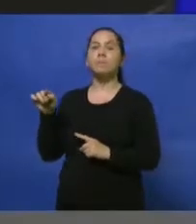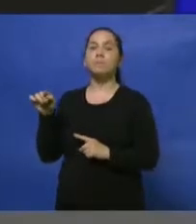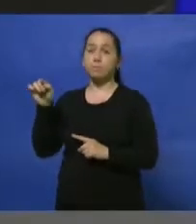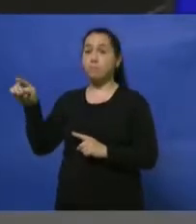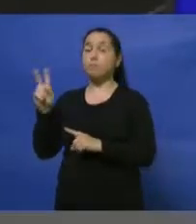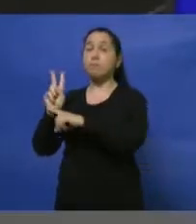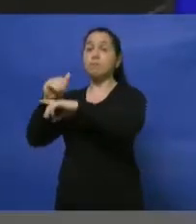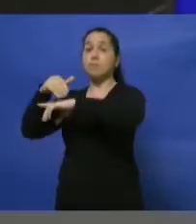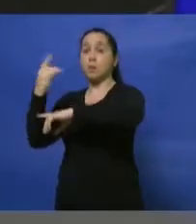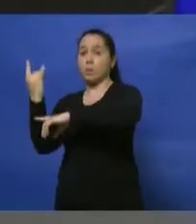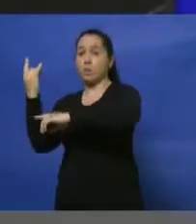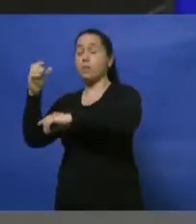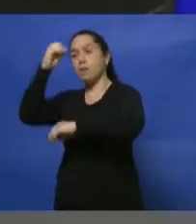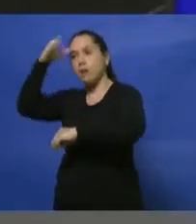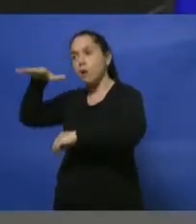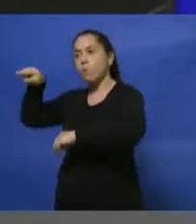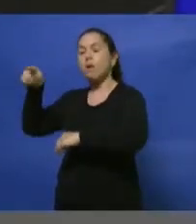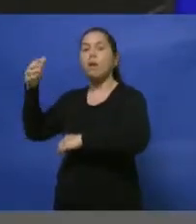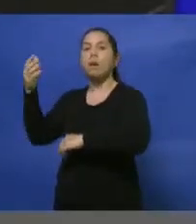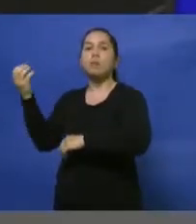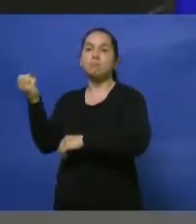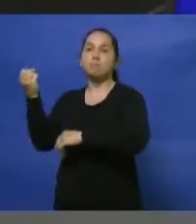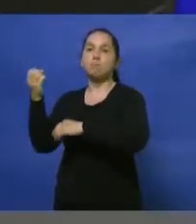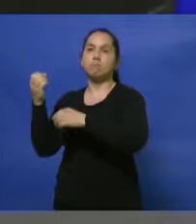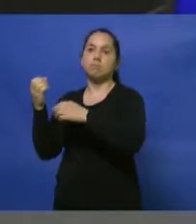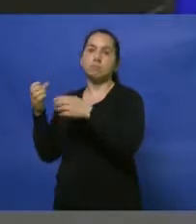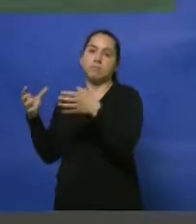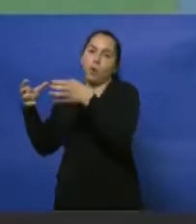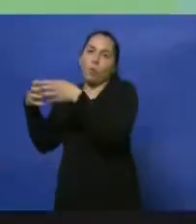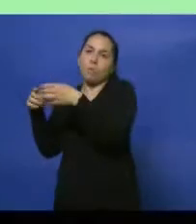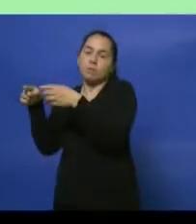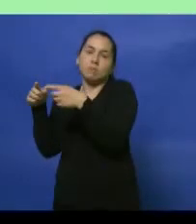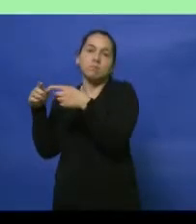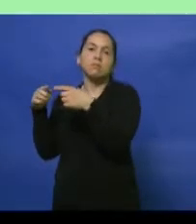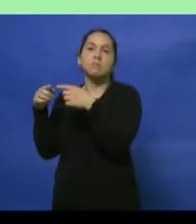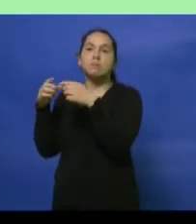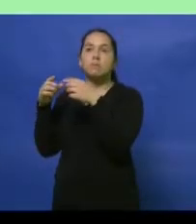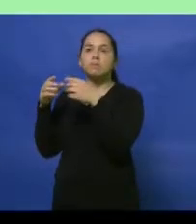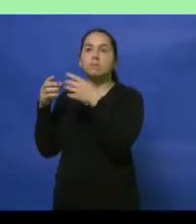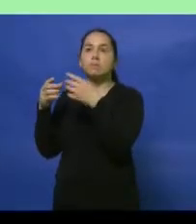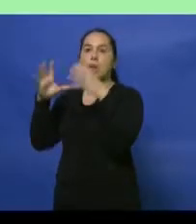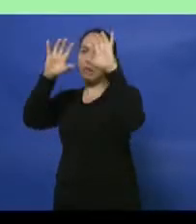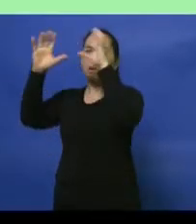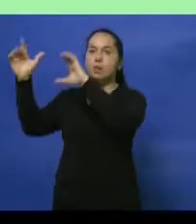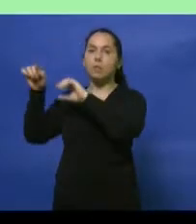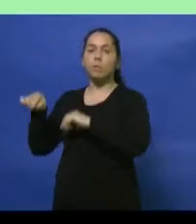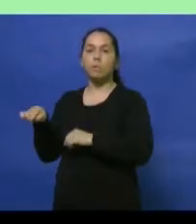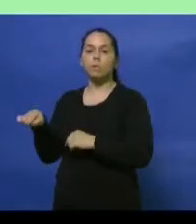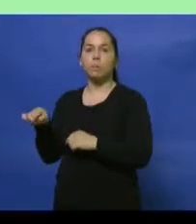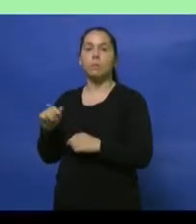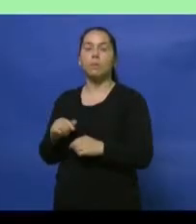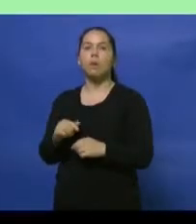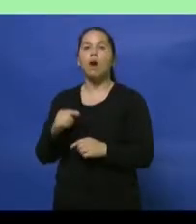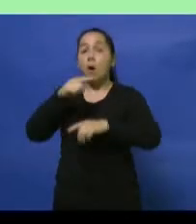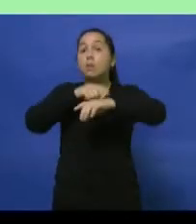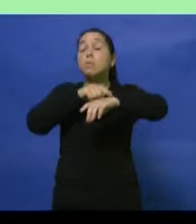donde hay un servicio meteorológico directo, digitalizado y que te ofrece esta posibilidad, saber exactamente cómo estamos en estos